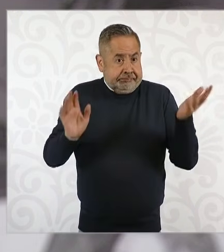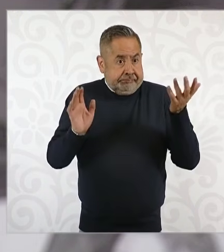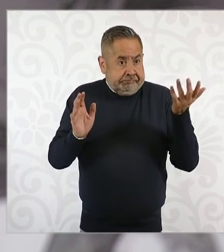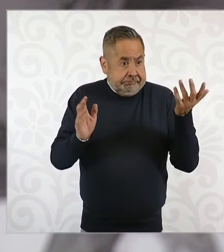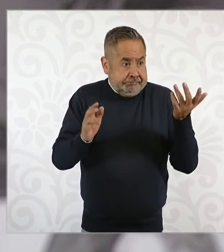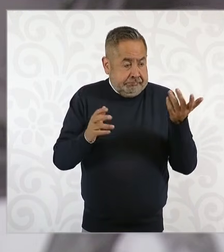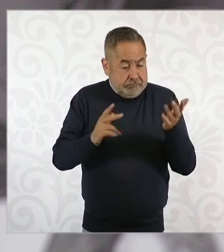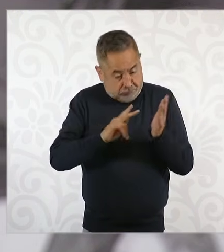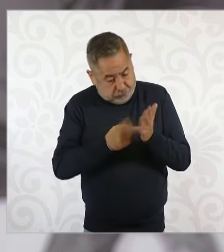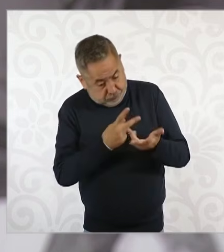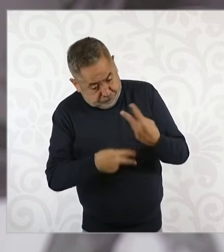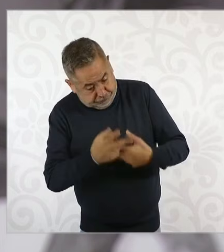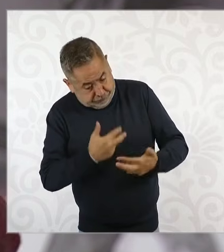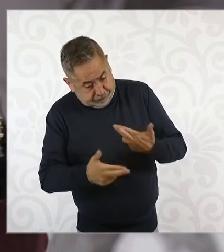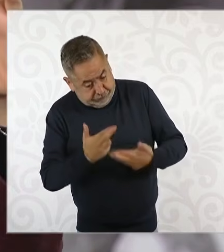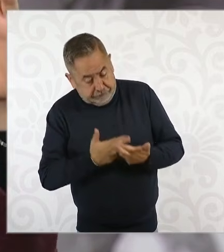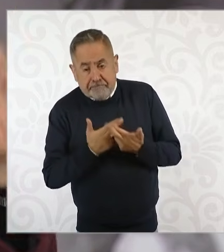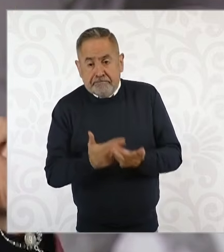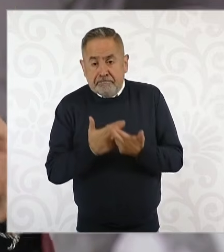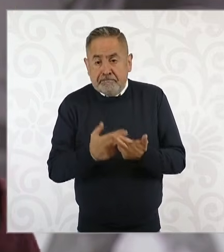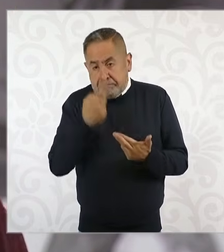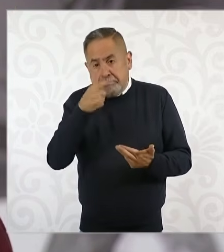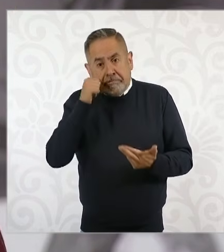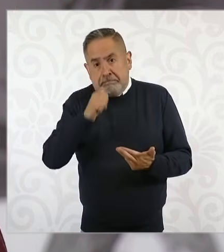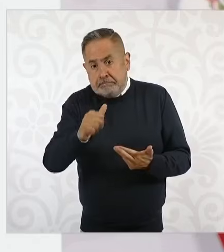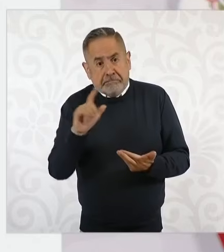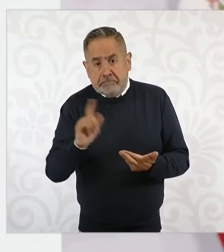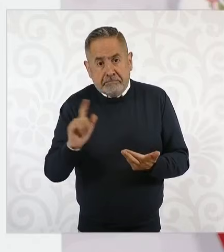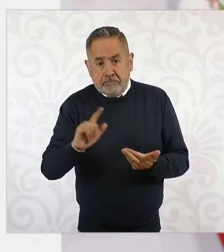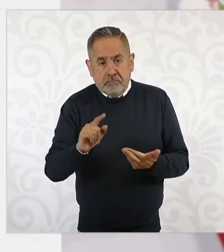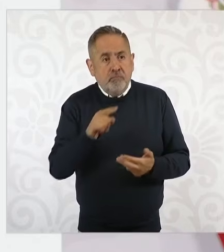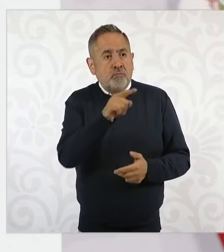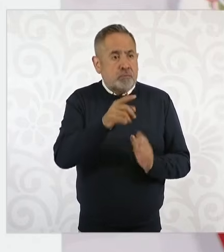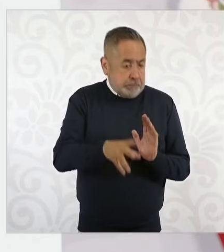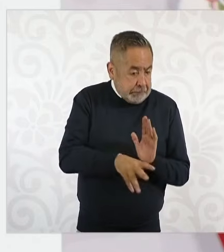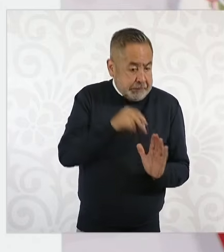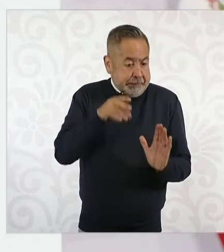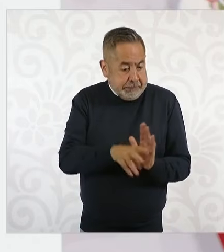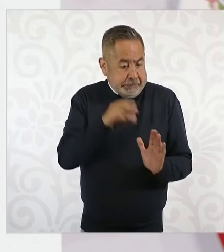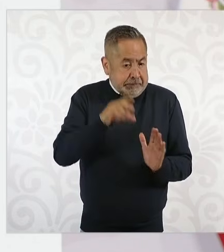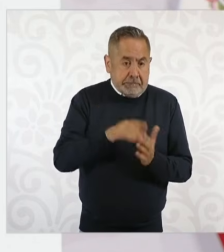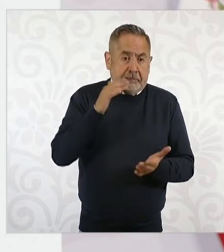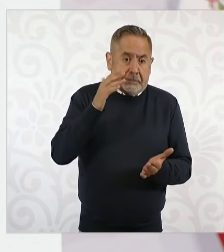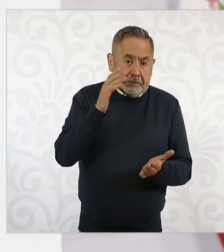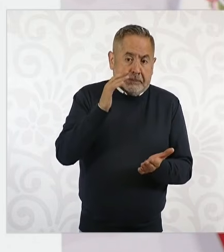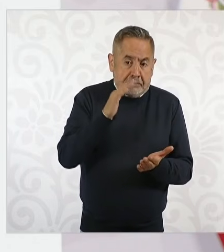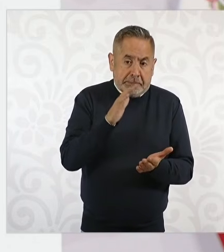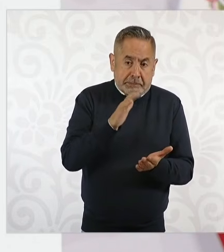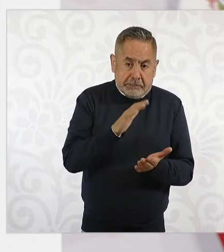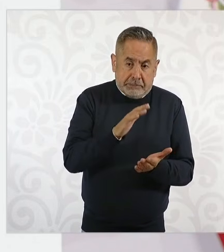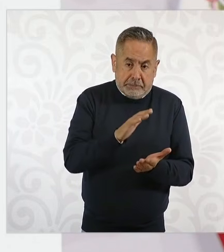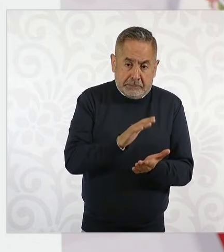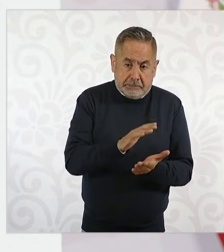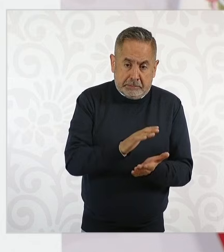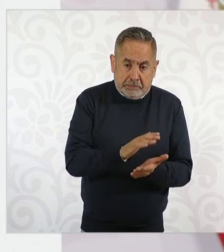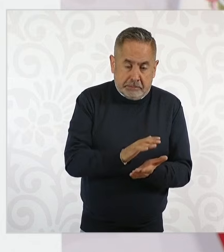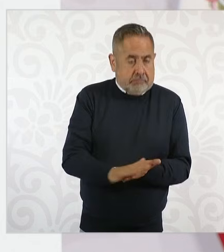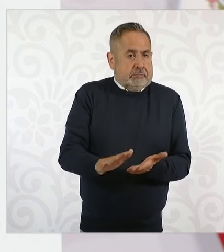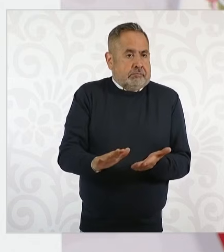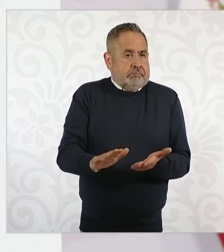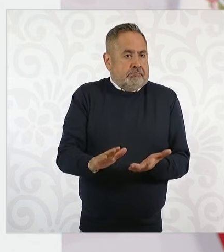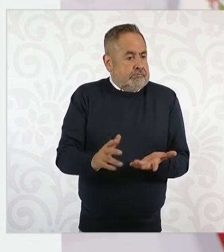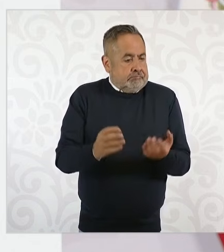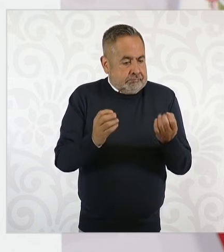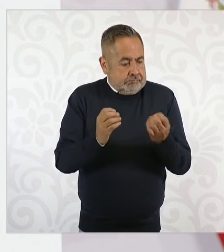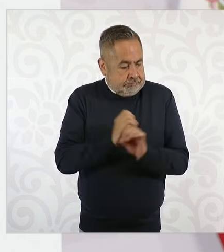recurso que no es que siempre va a estar ahí. Si tú sacas petróleo de un yacimiento, va a llegar un momento